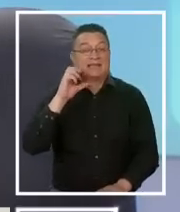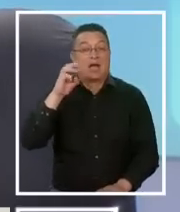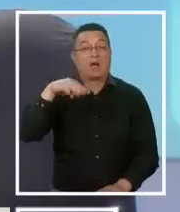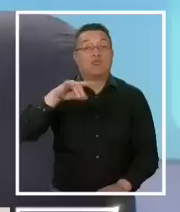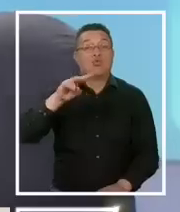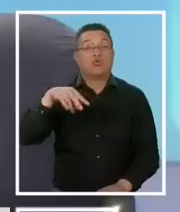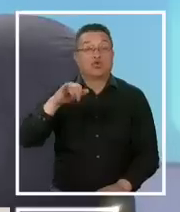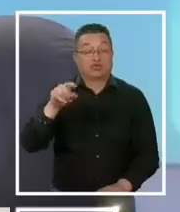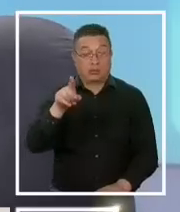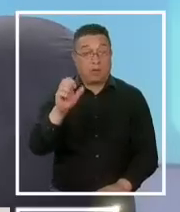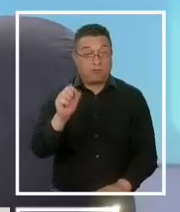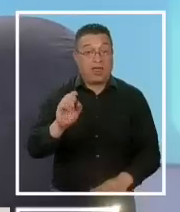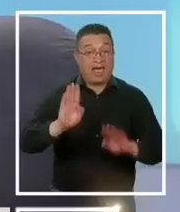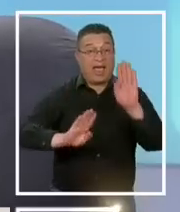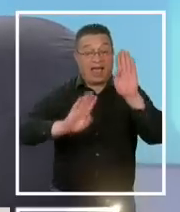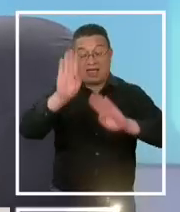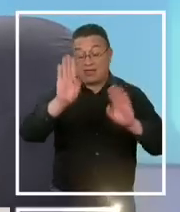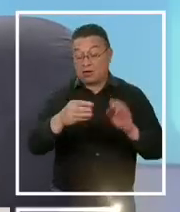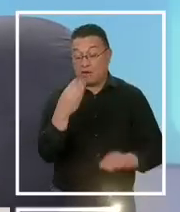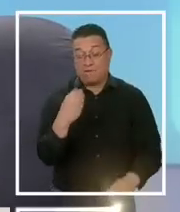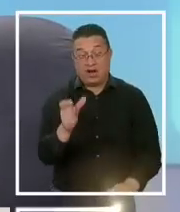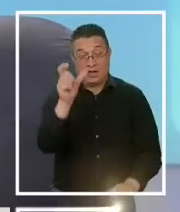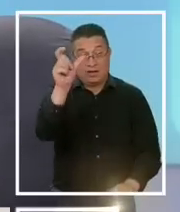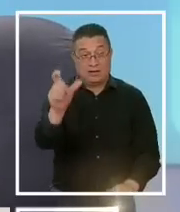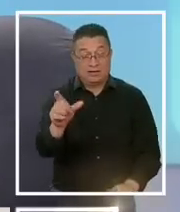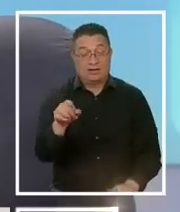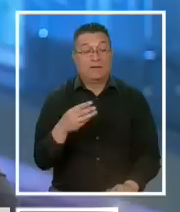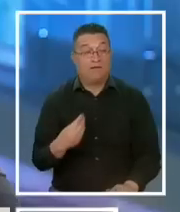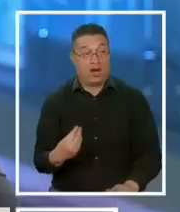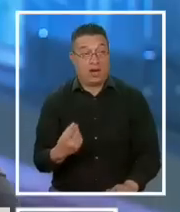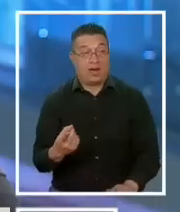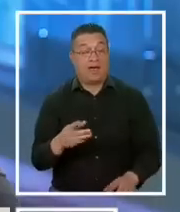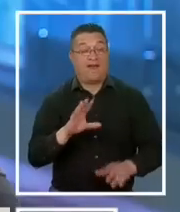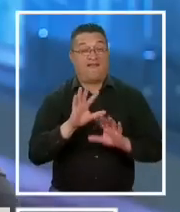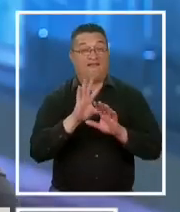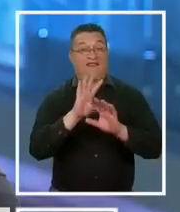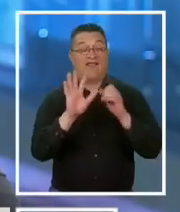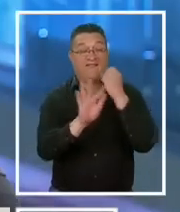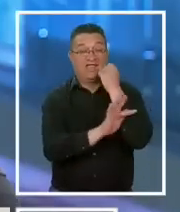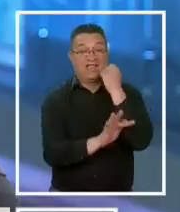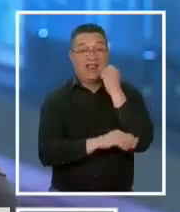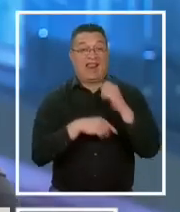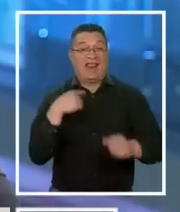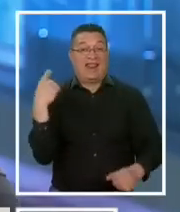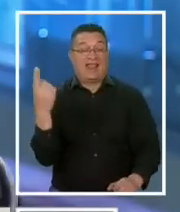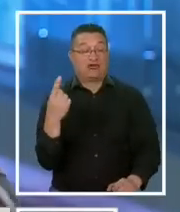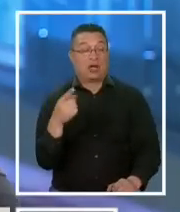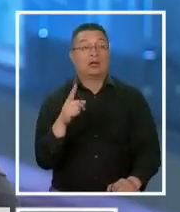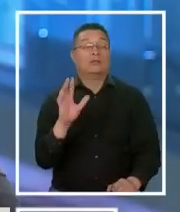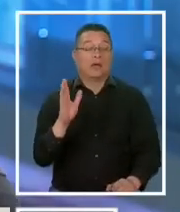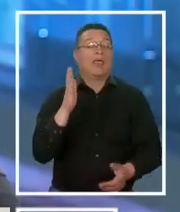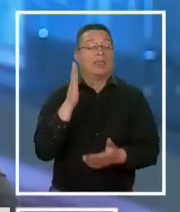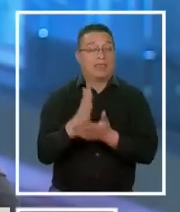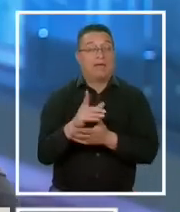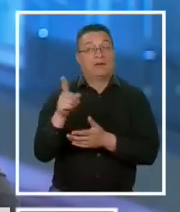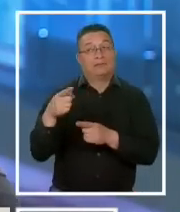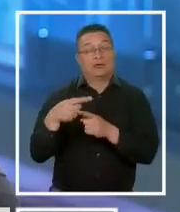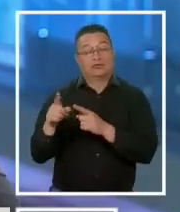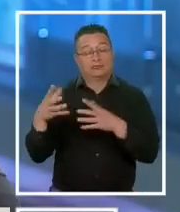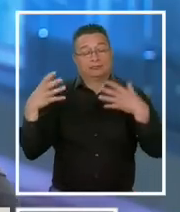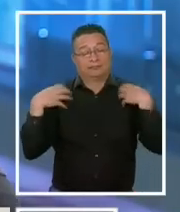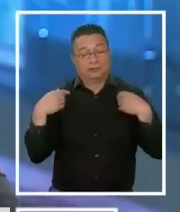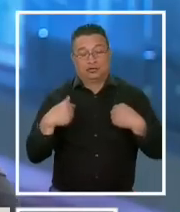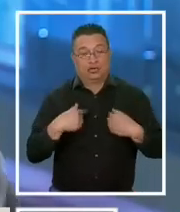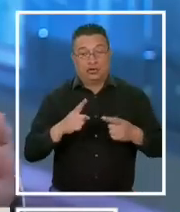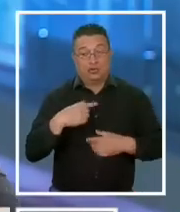Usted cree que sería una buena candidata a fiscal nacional le insisto eso es lo que le tienen que determinar otra instancia